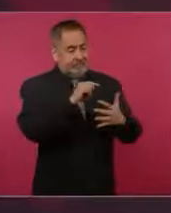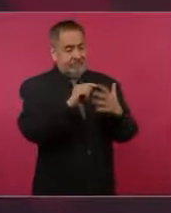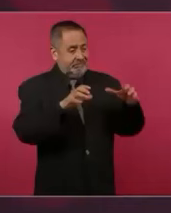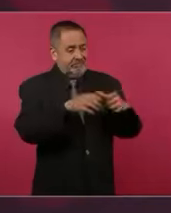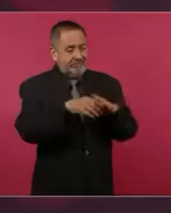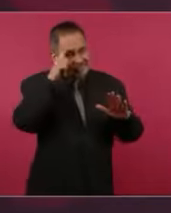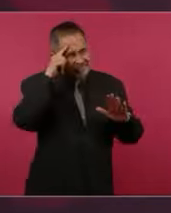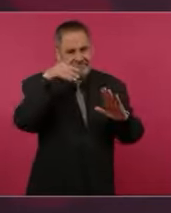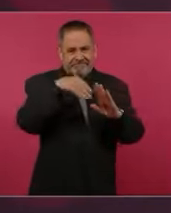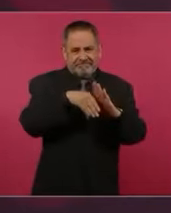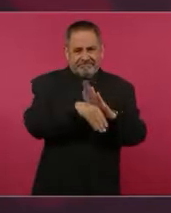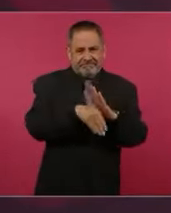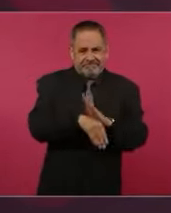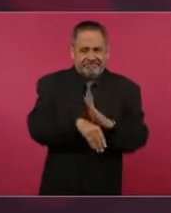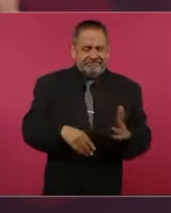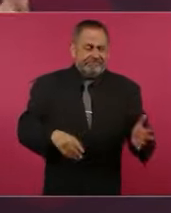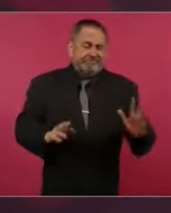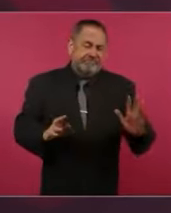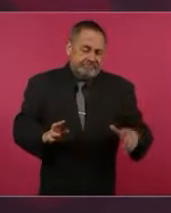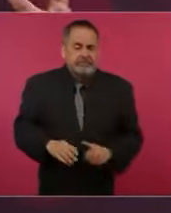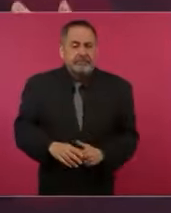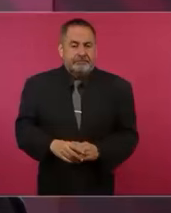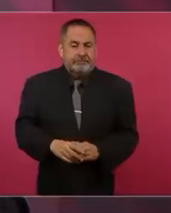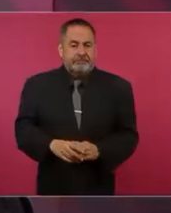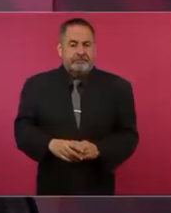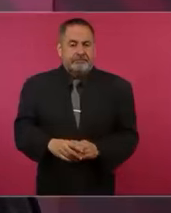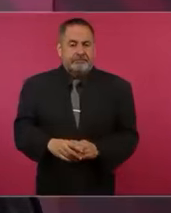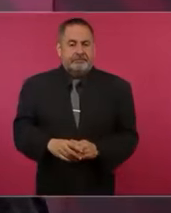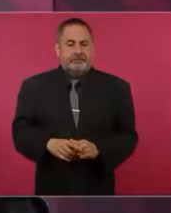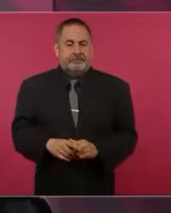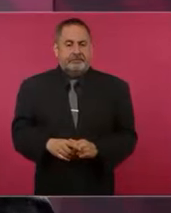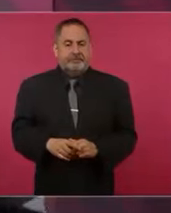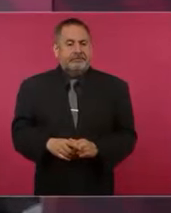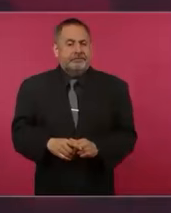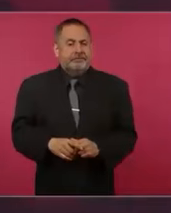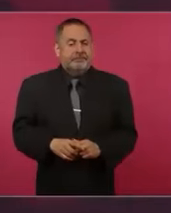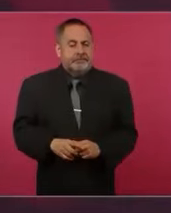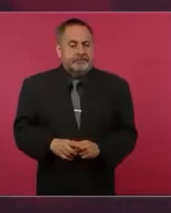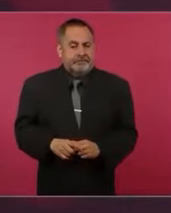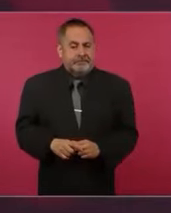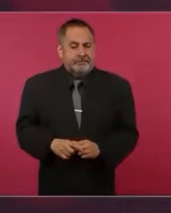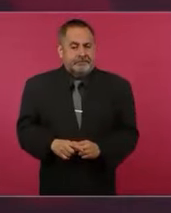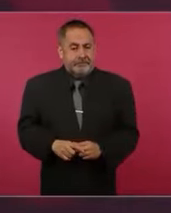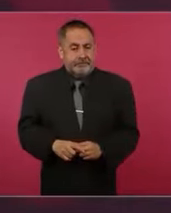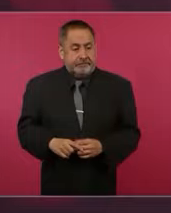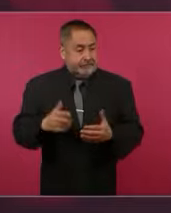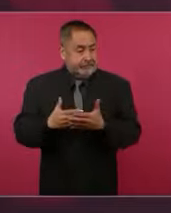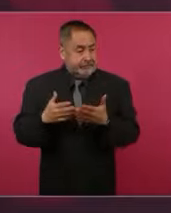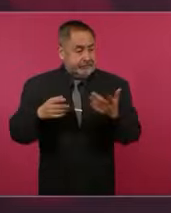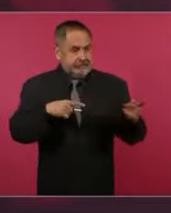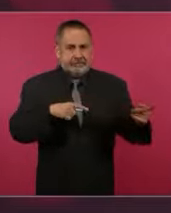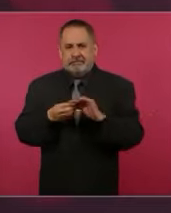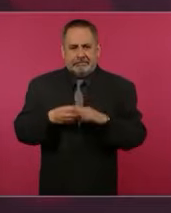decadencia. Entonces, ya ahora, pues, en la